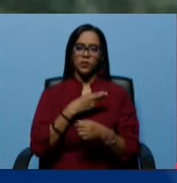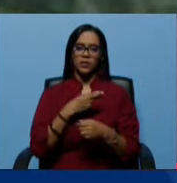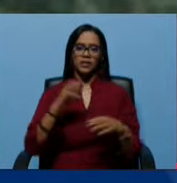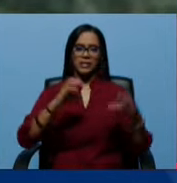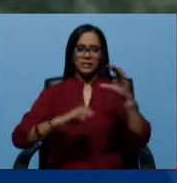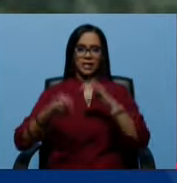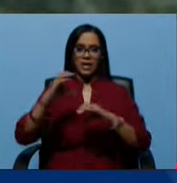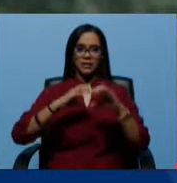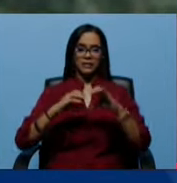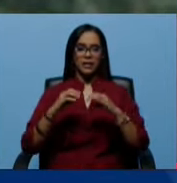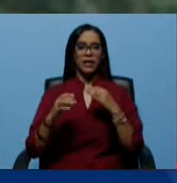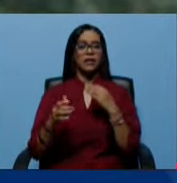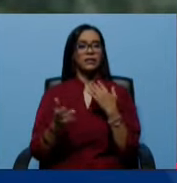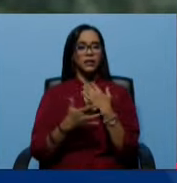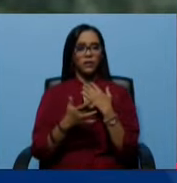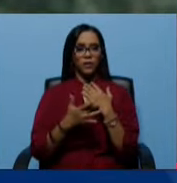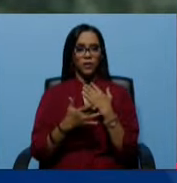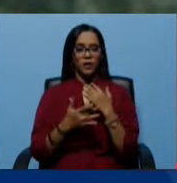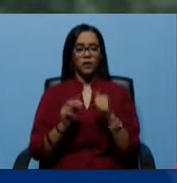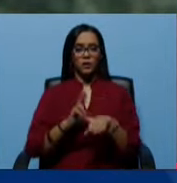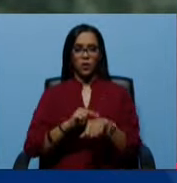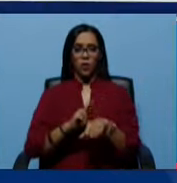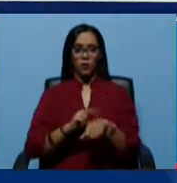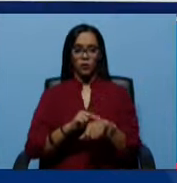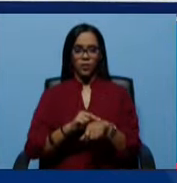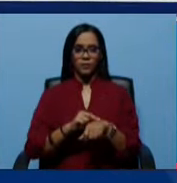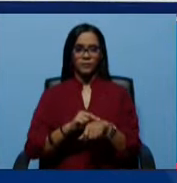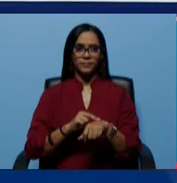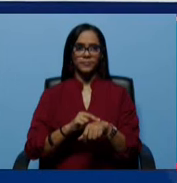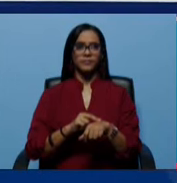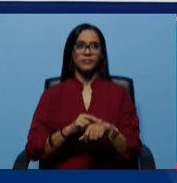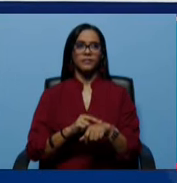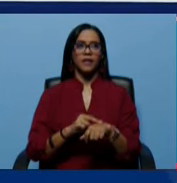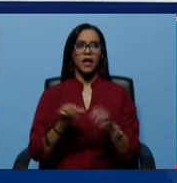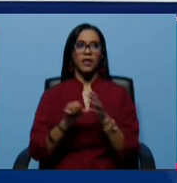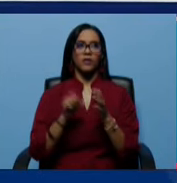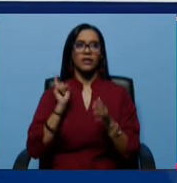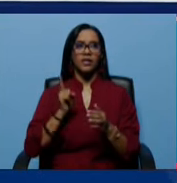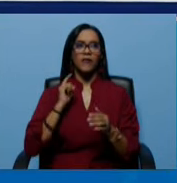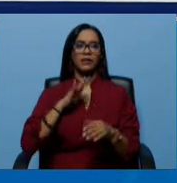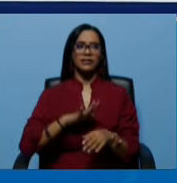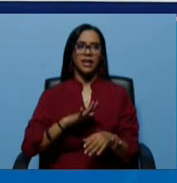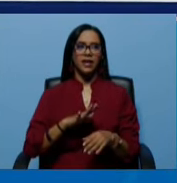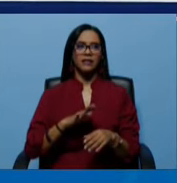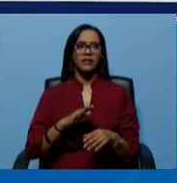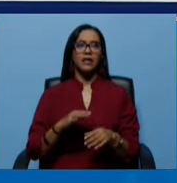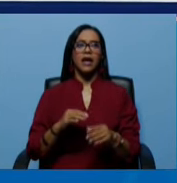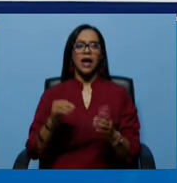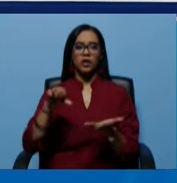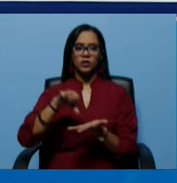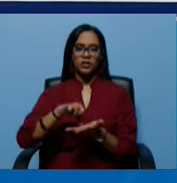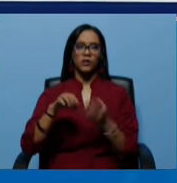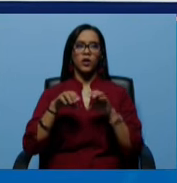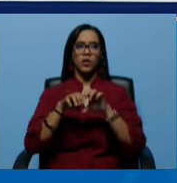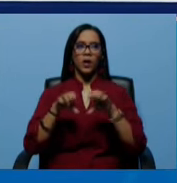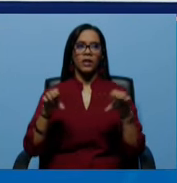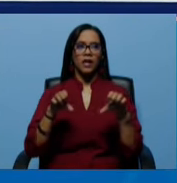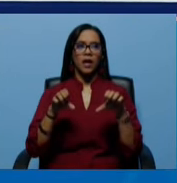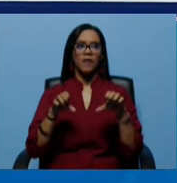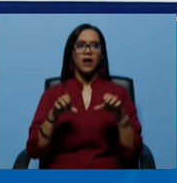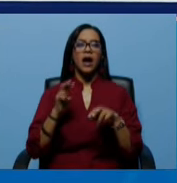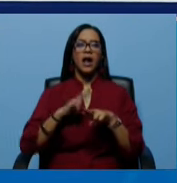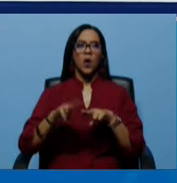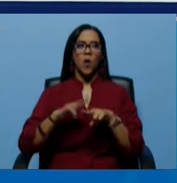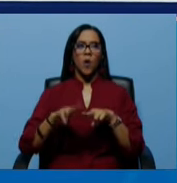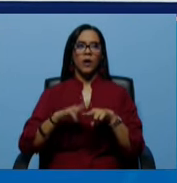Ciencia y Tecnología, doctor Humberto Fernández Morán, a donde debe estar, a los centros educativos, a los